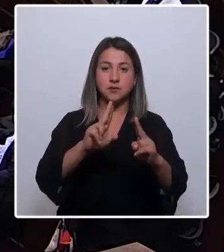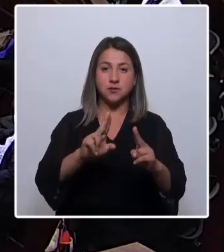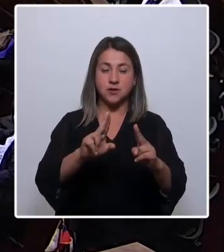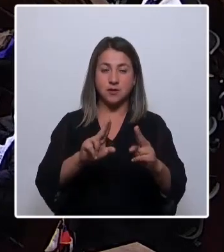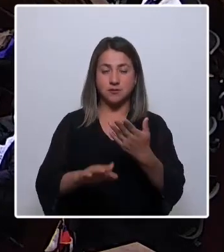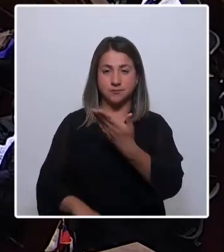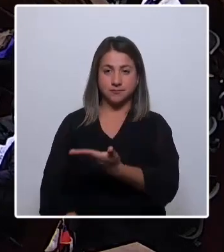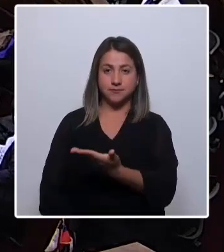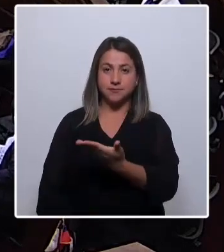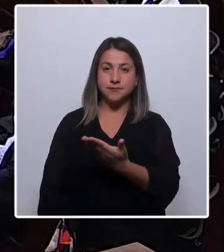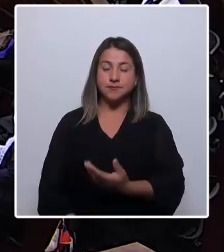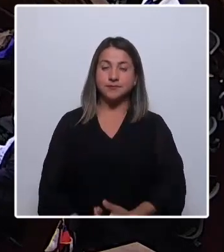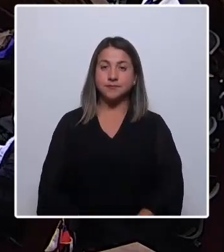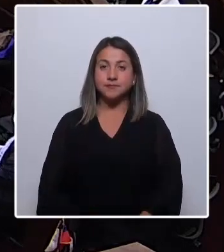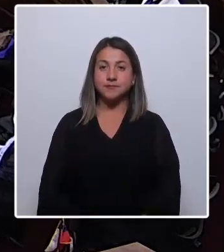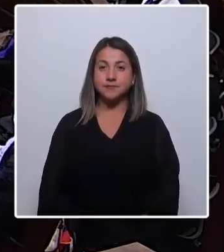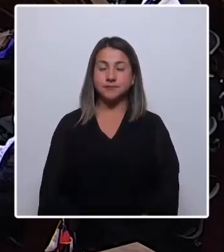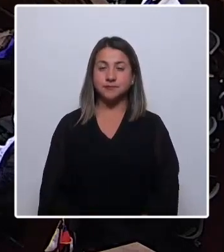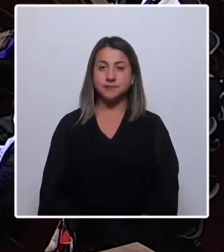Resultado.